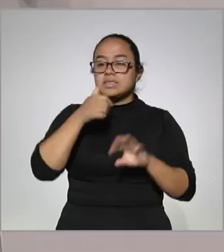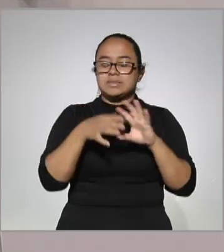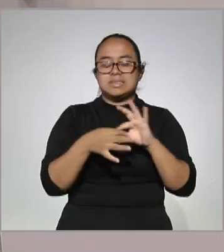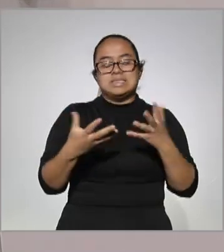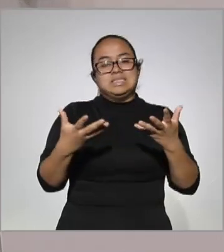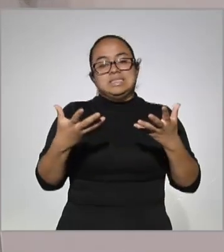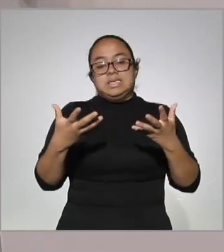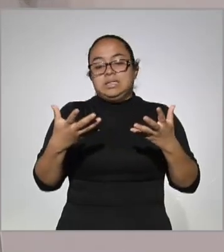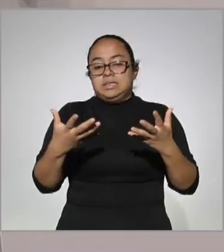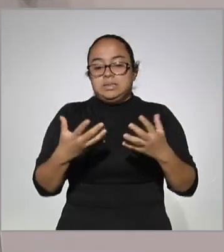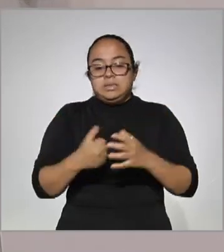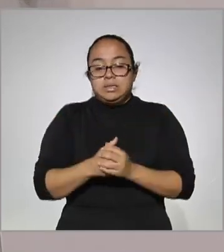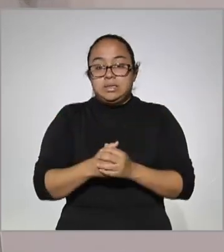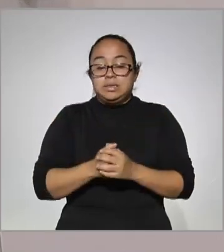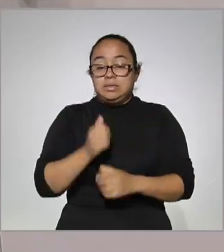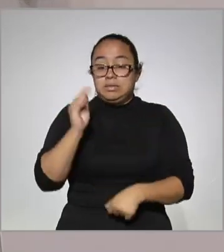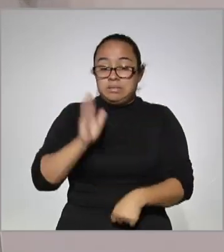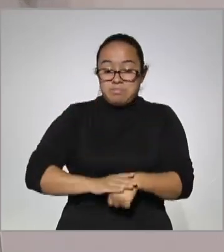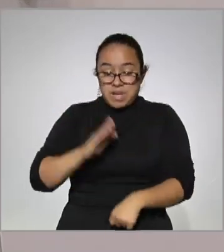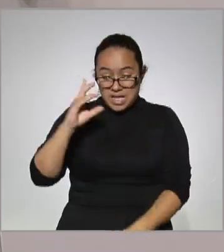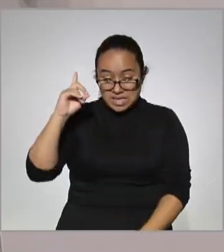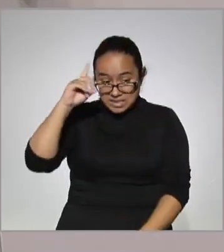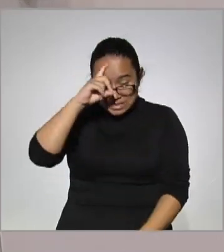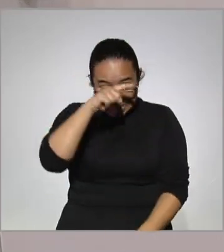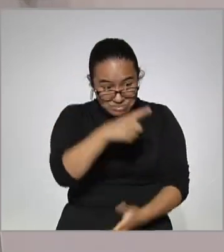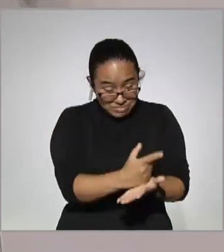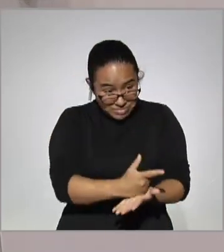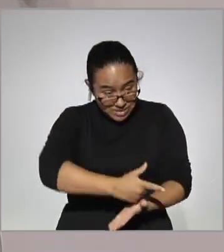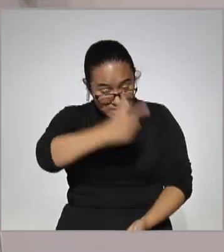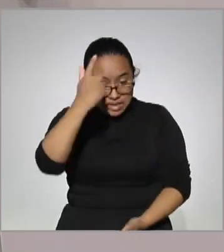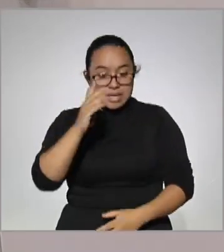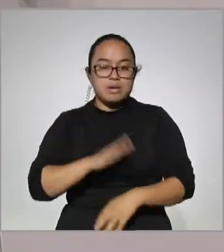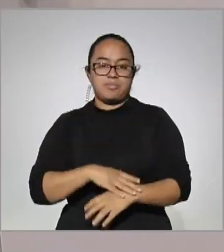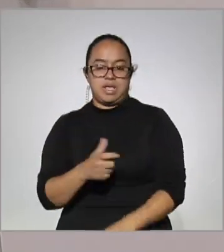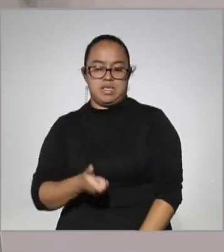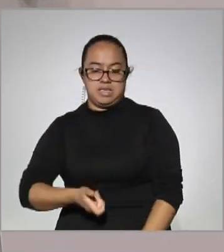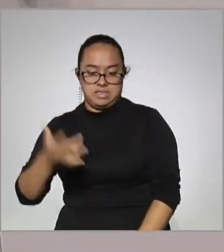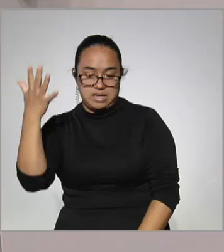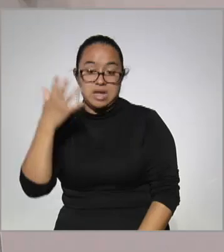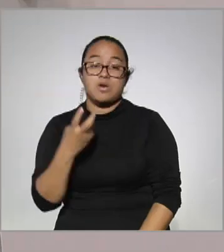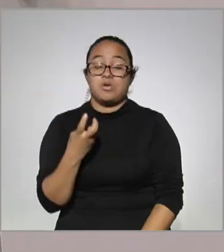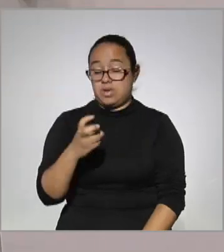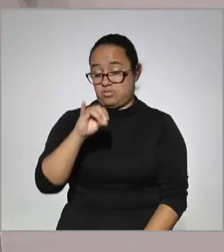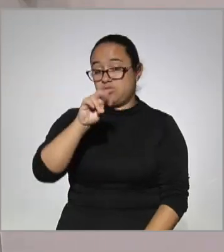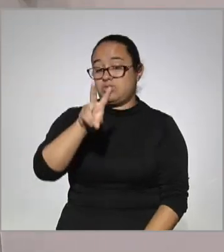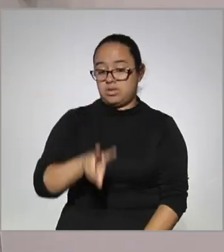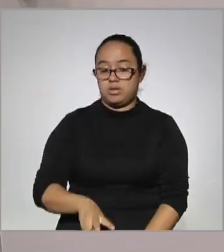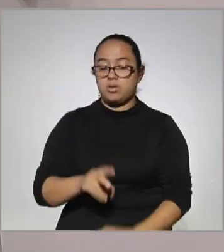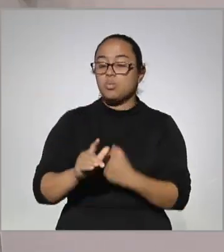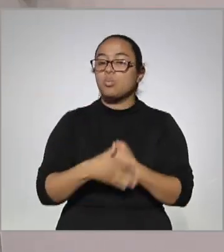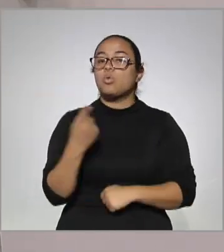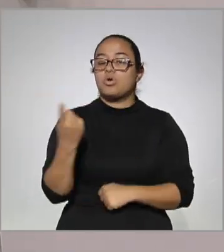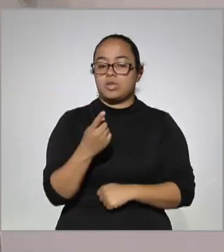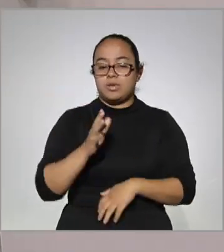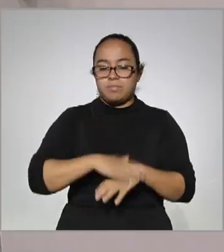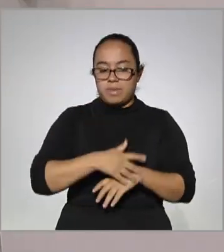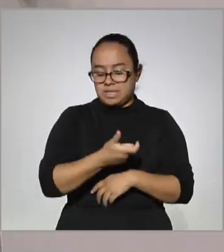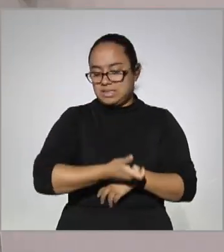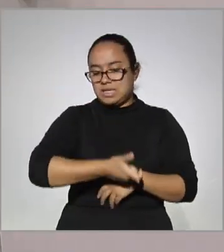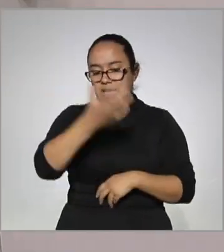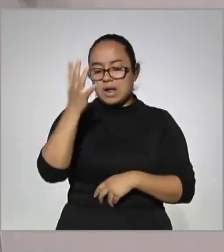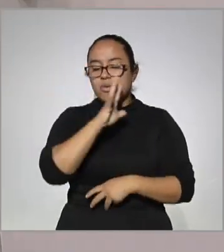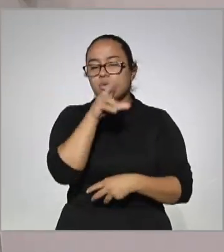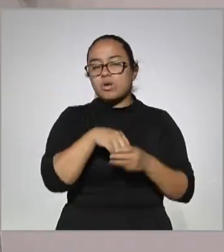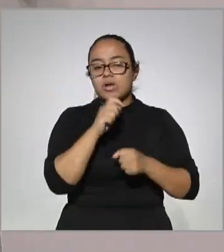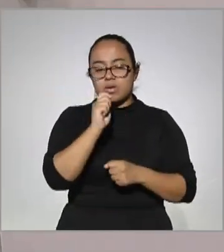híjole, mientras más difícil el caso, más caro, eso sí es real. Así es. Porque implica más caro en todos los sentidos,